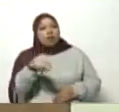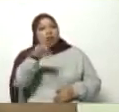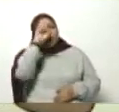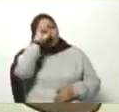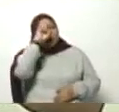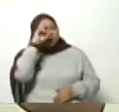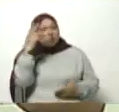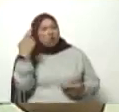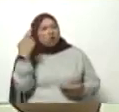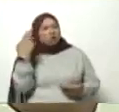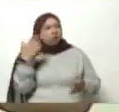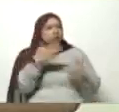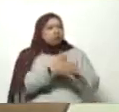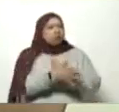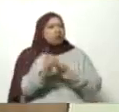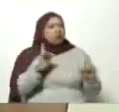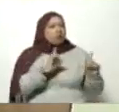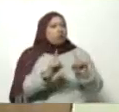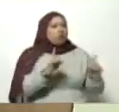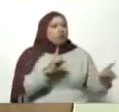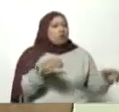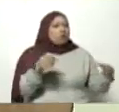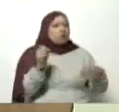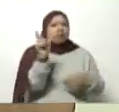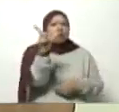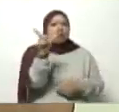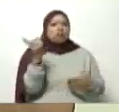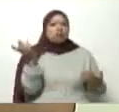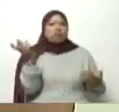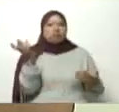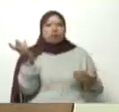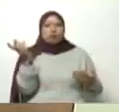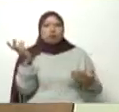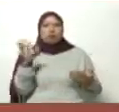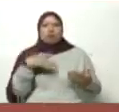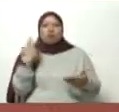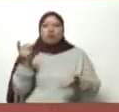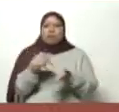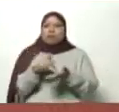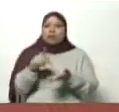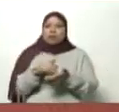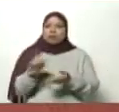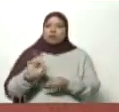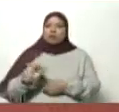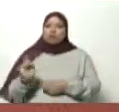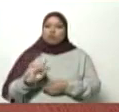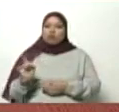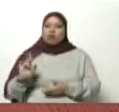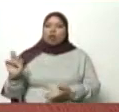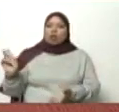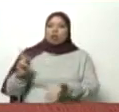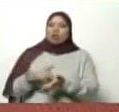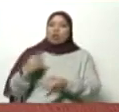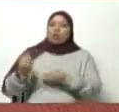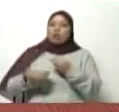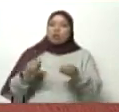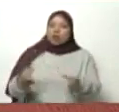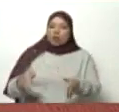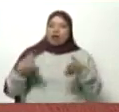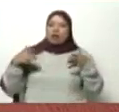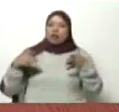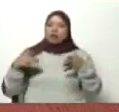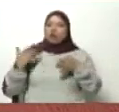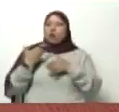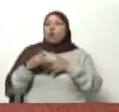elecciones. ¿Elecciones? ¿Qué va a hacer el PSUV? ¿Nos vamos a alzar? ¿Vamos a decir que no participamos? Nosotros sí vamos a participar y vamos a ganar,